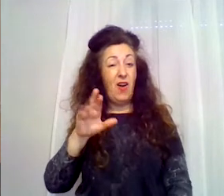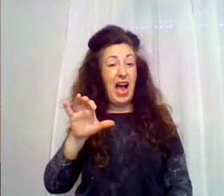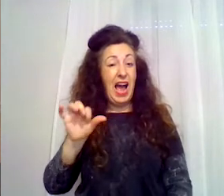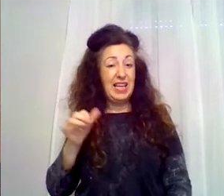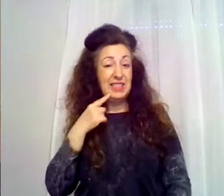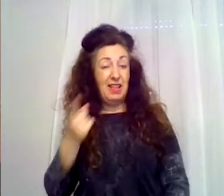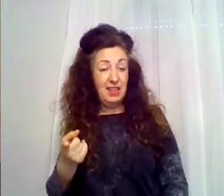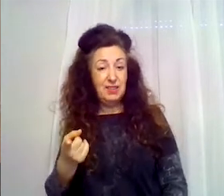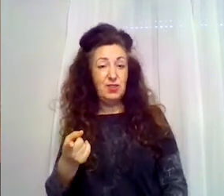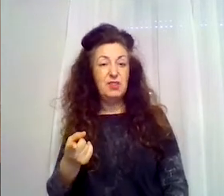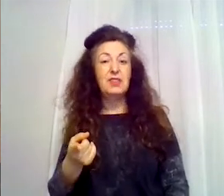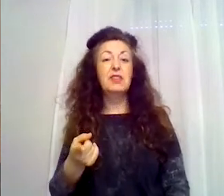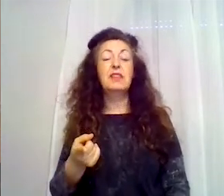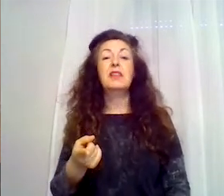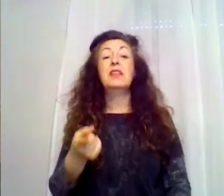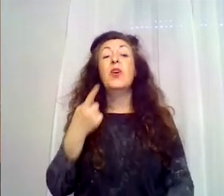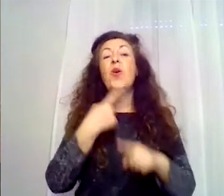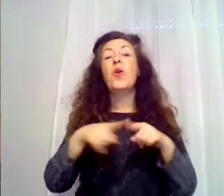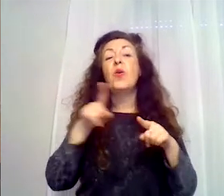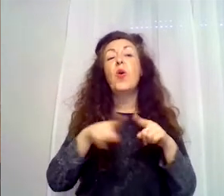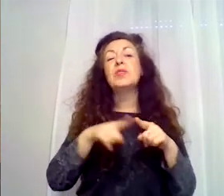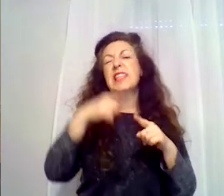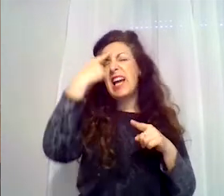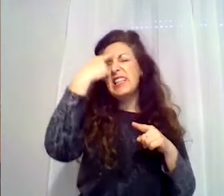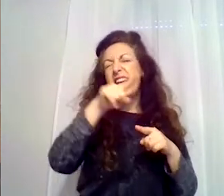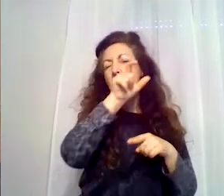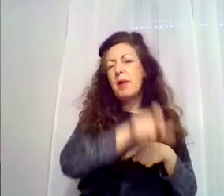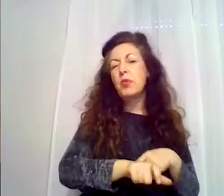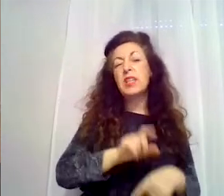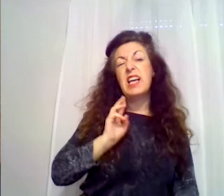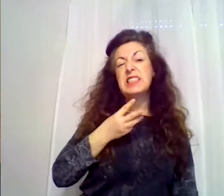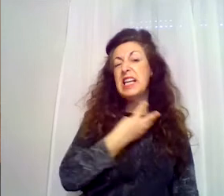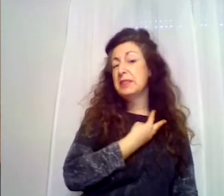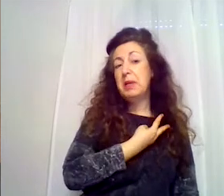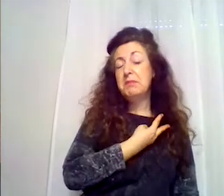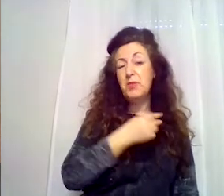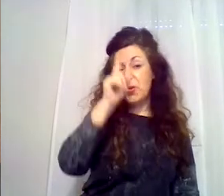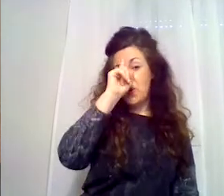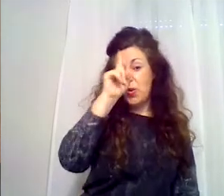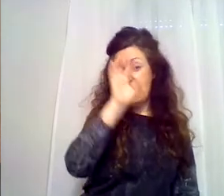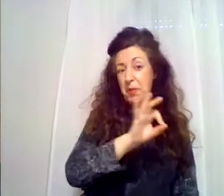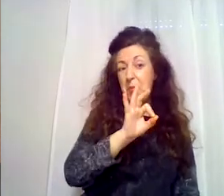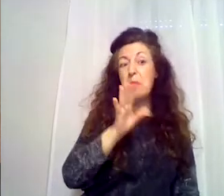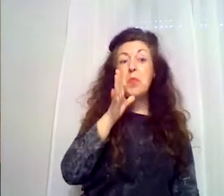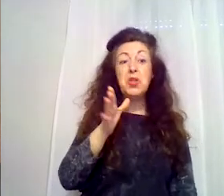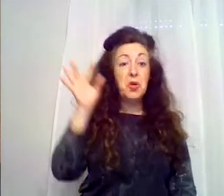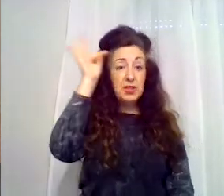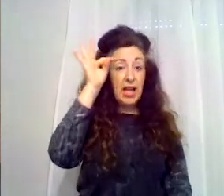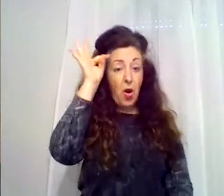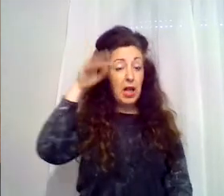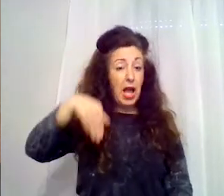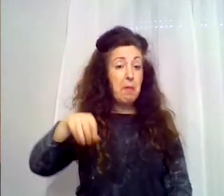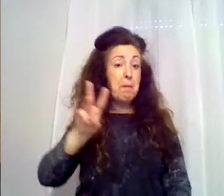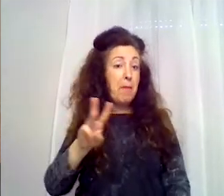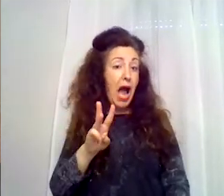regular, pero donde el personaje lo interpretaba muy bien un actor que quiere ser maldito, que es Johnny Depp.